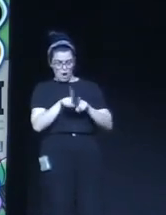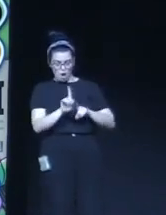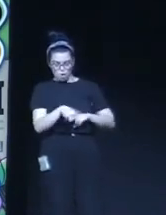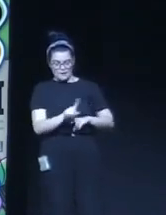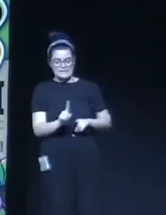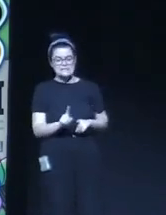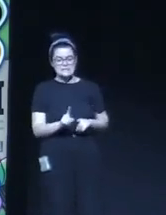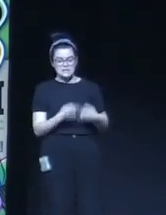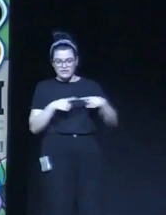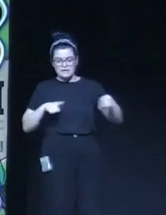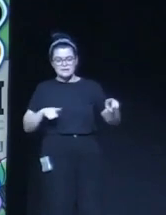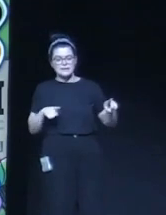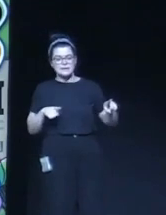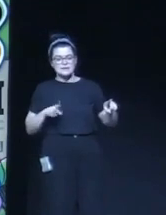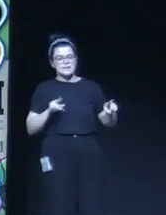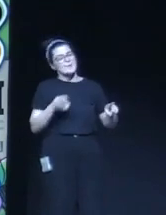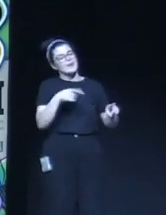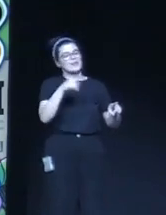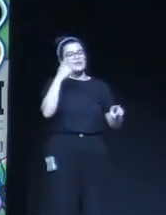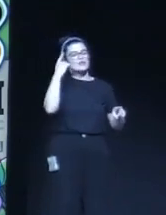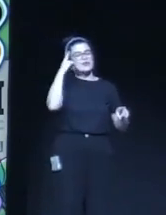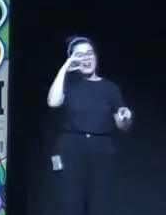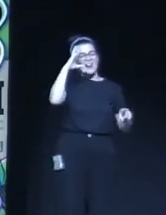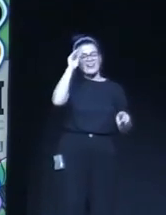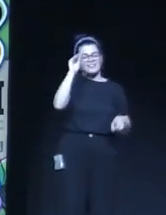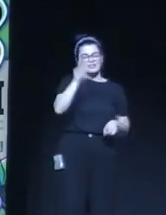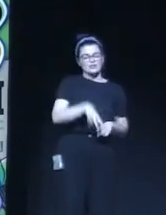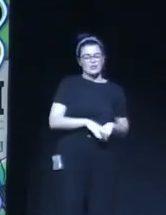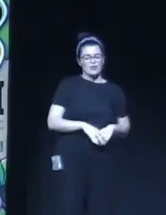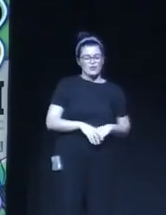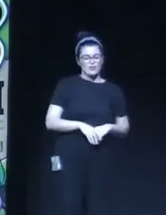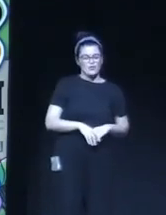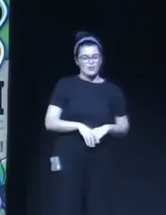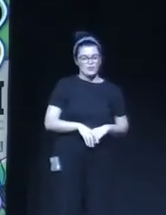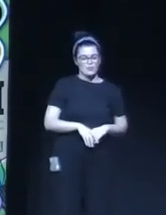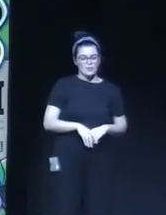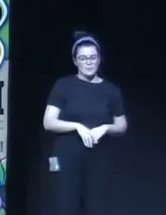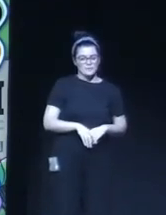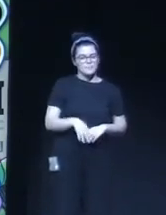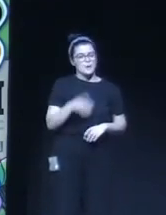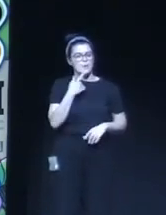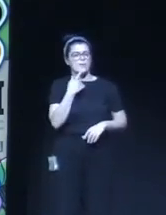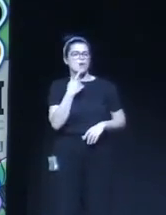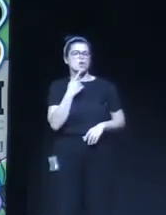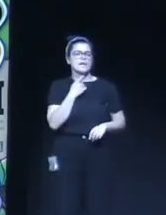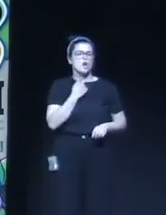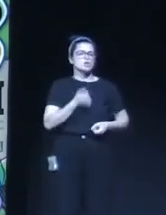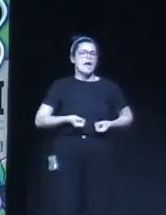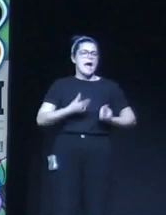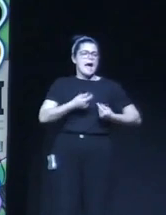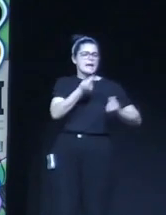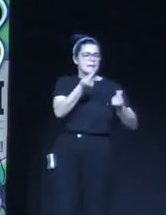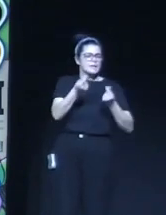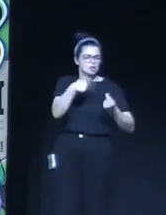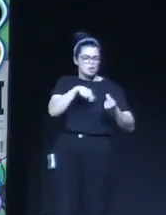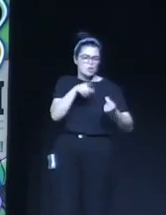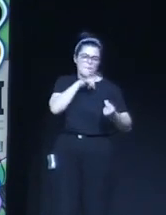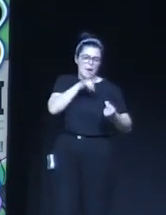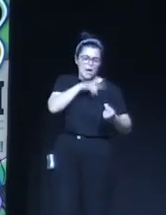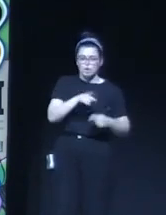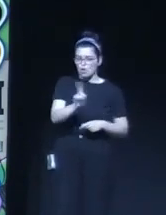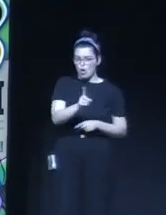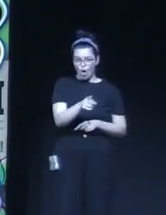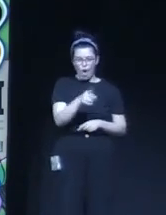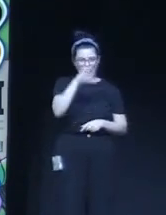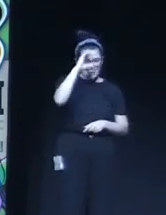claro, son muy listos. Contrariamente, hay gente que dice, no, es que los capitalistas son malos. Son muy listos, muy astutos. Y tienen